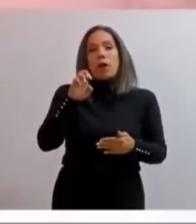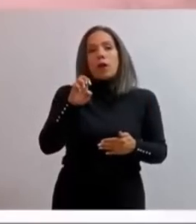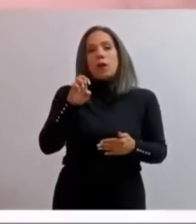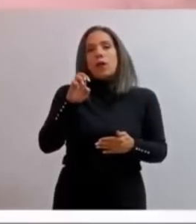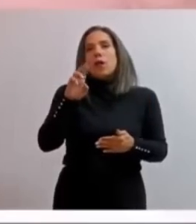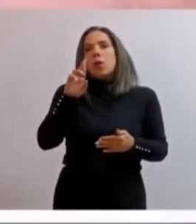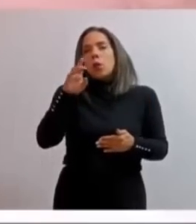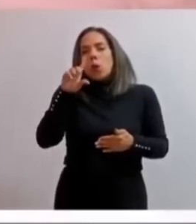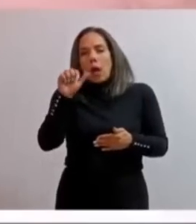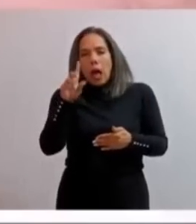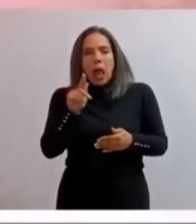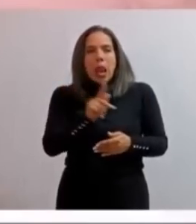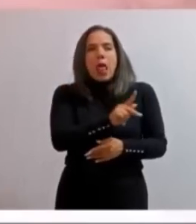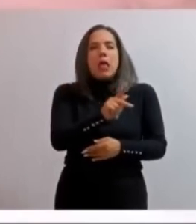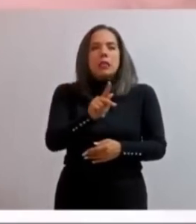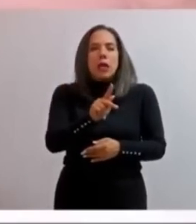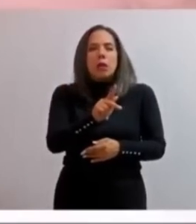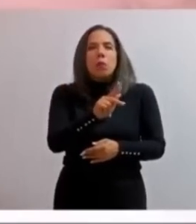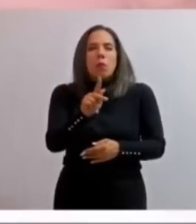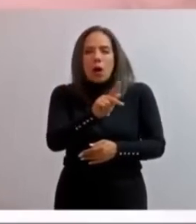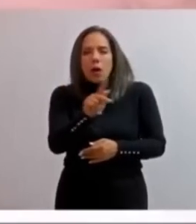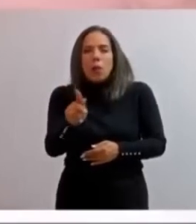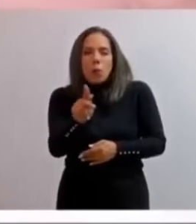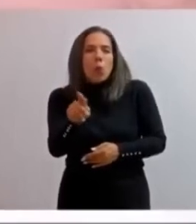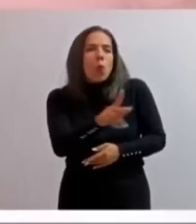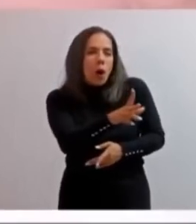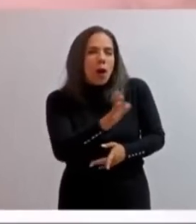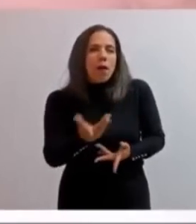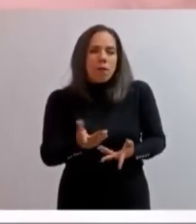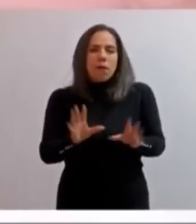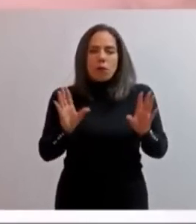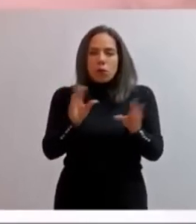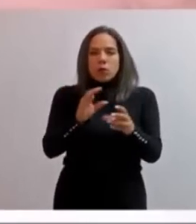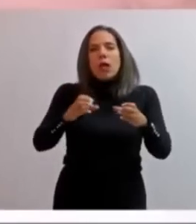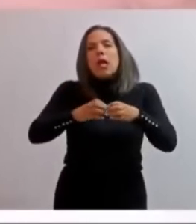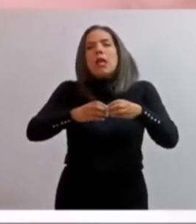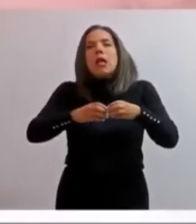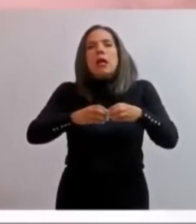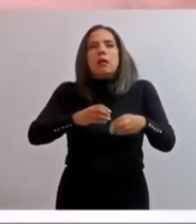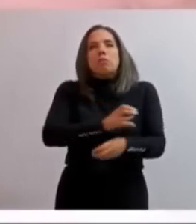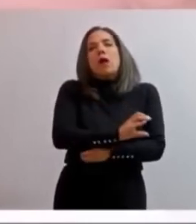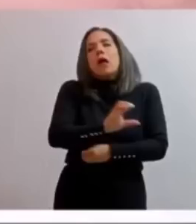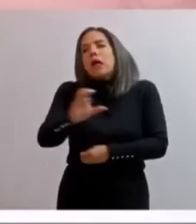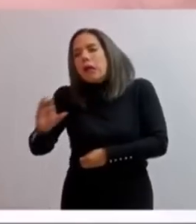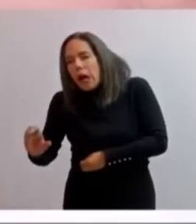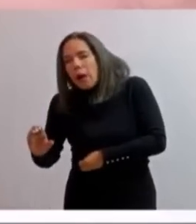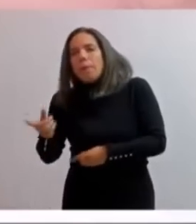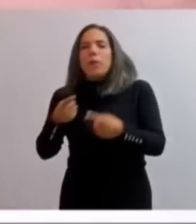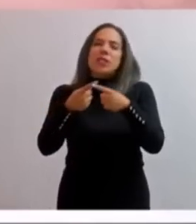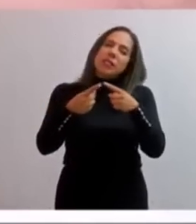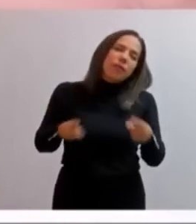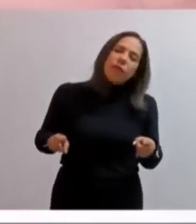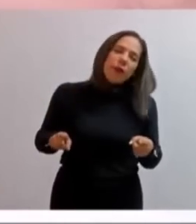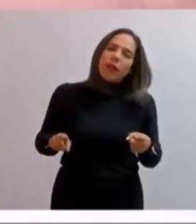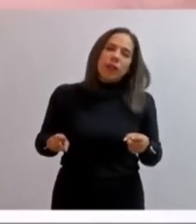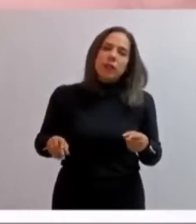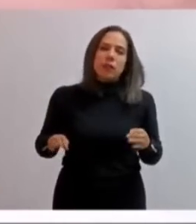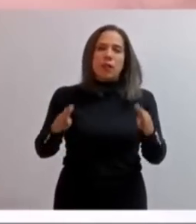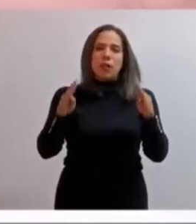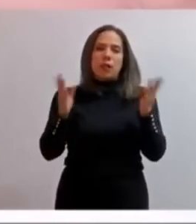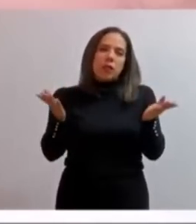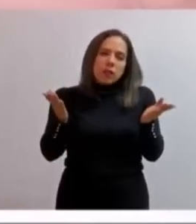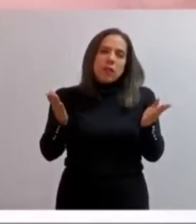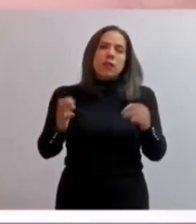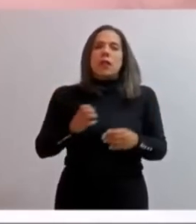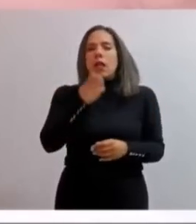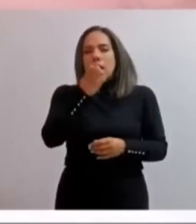más abiertas a la comunidad por el campo, etcétera. Pero hemos construido escuelas que